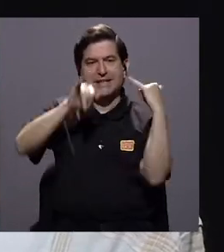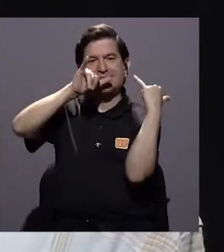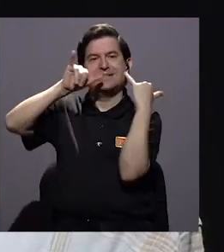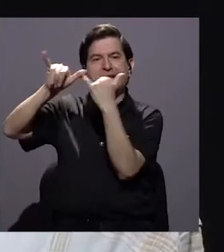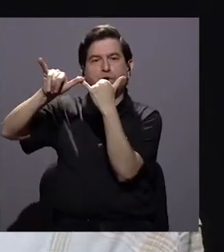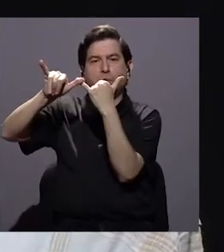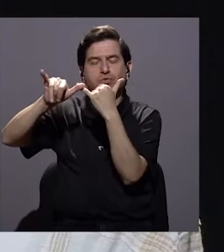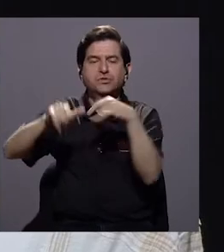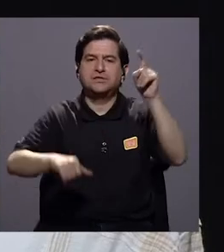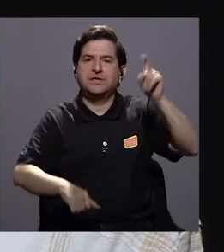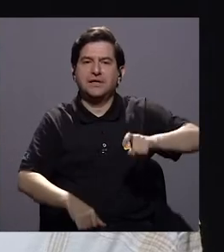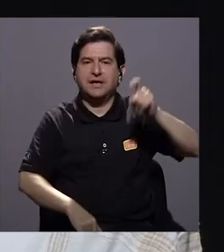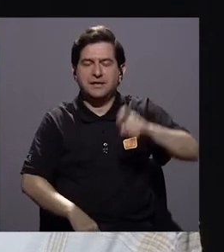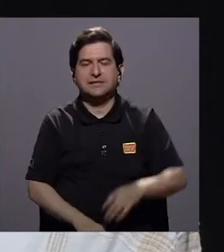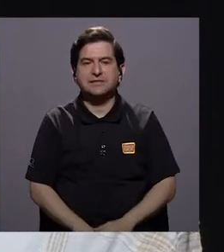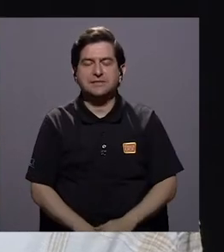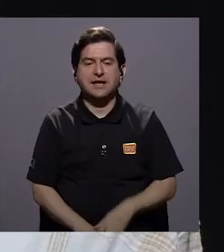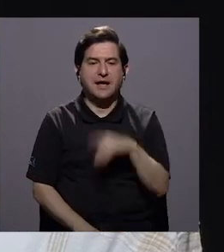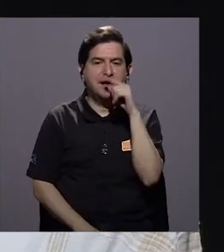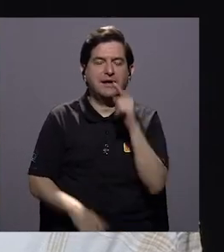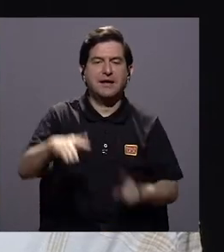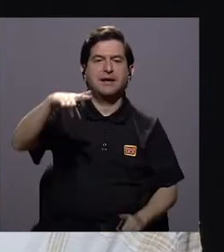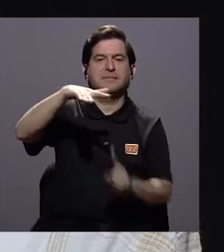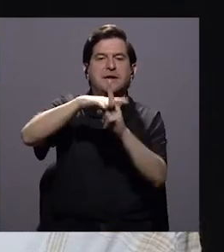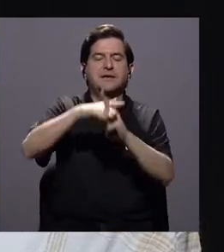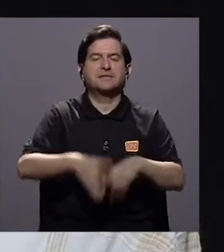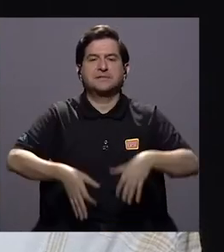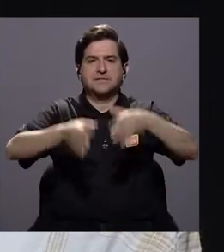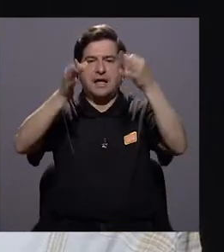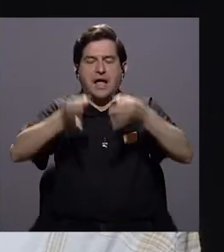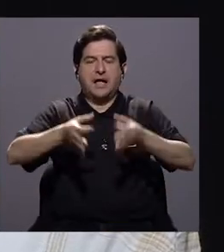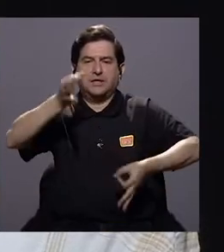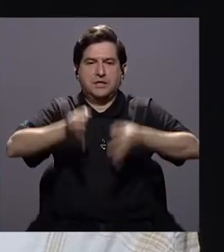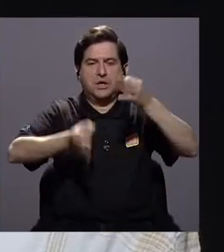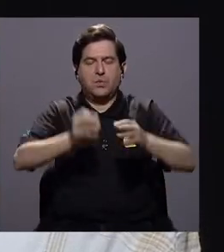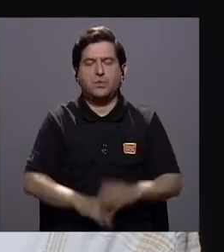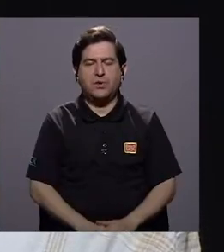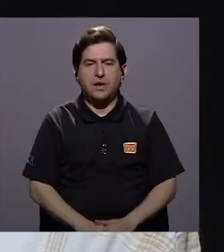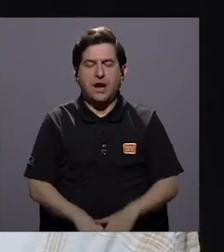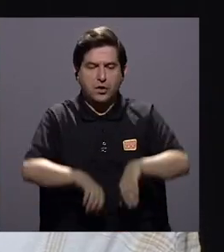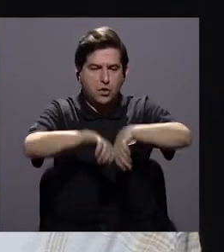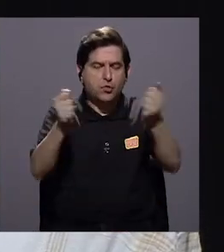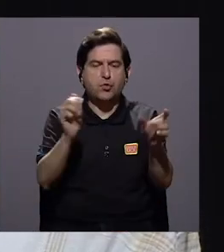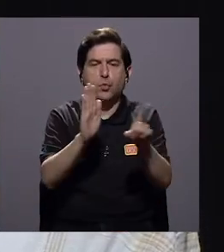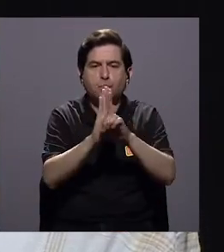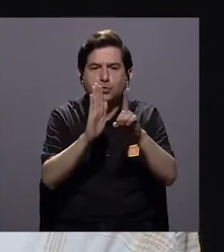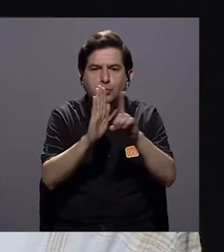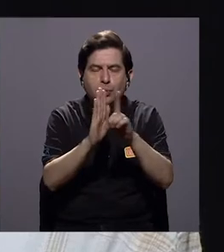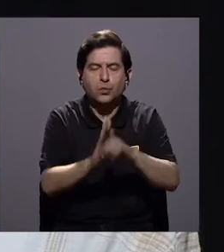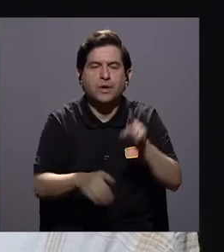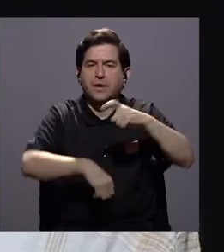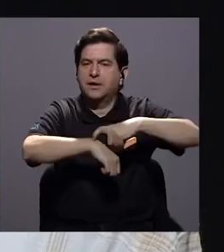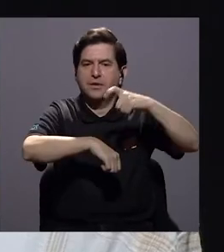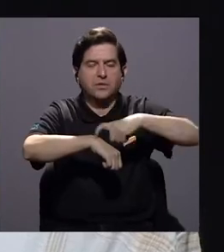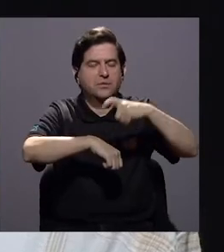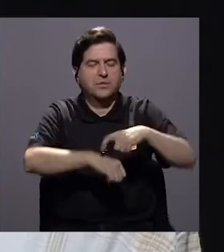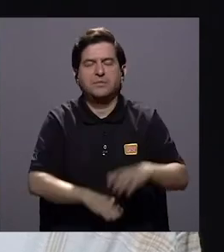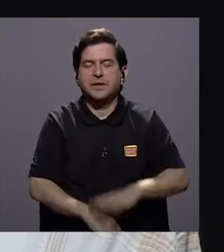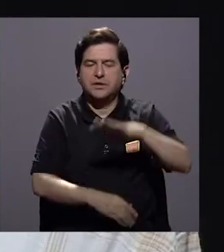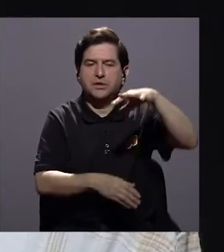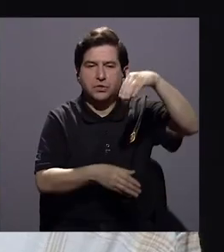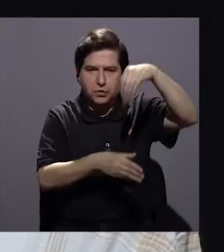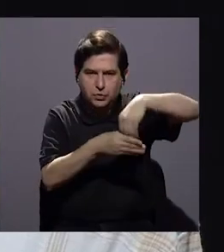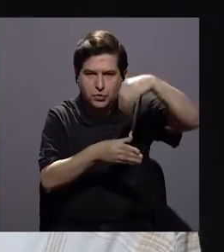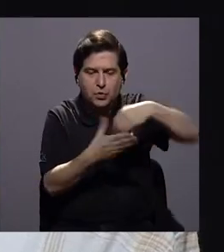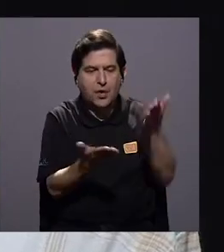denuncia tiene que hacer estallar a los tribunales de justicia. La denuncia de violación de derechos en algún momento tiene que dar